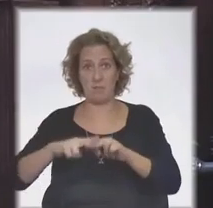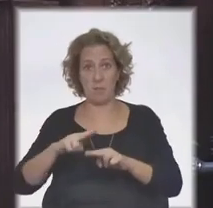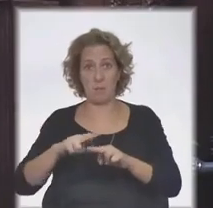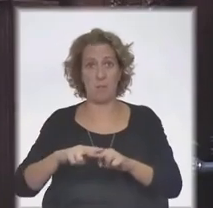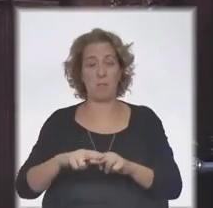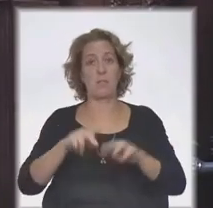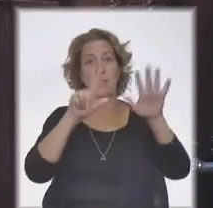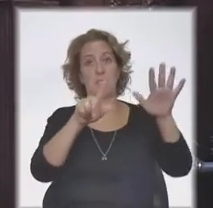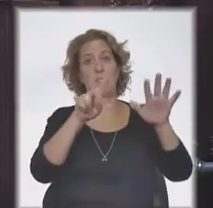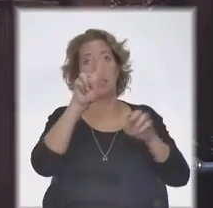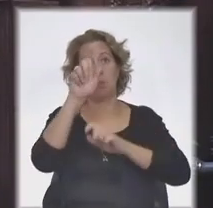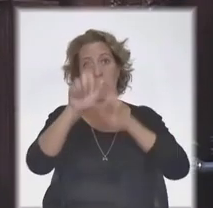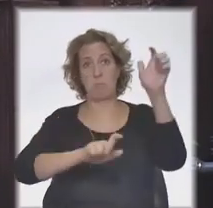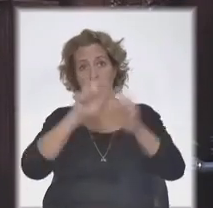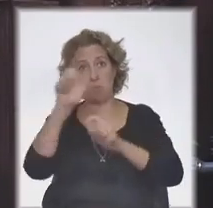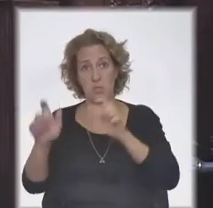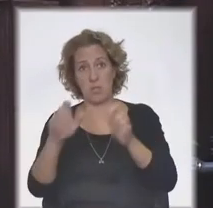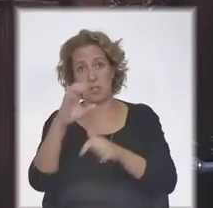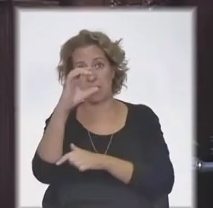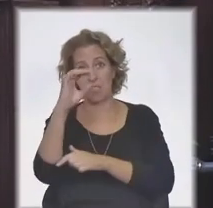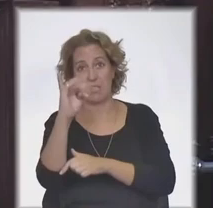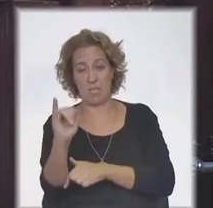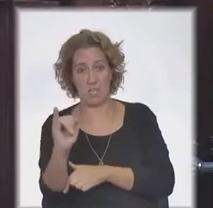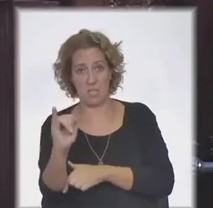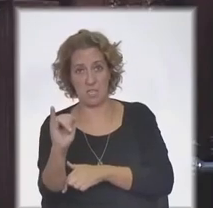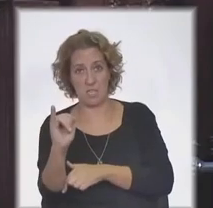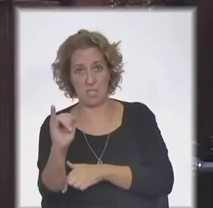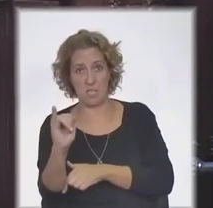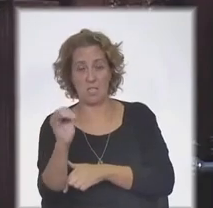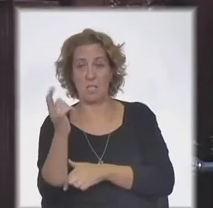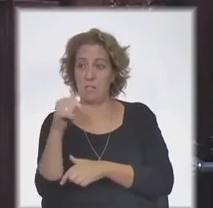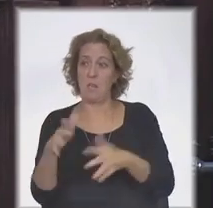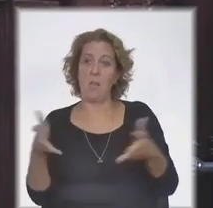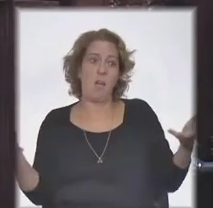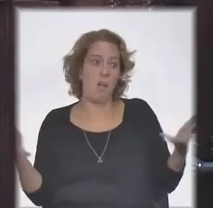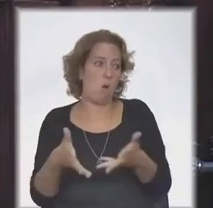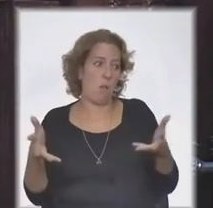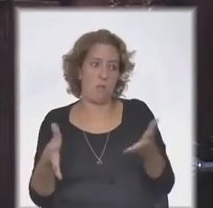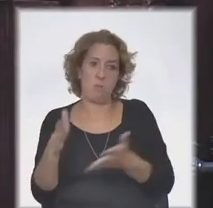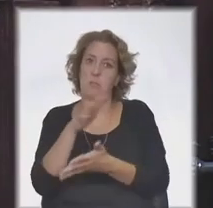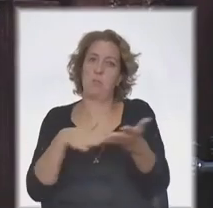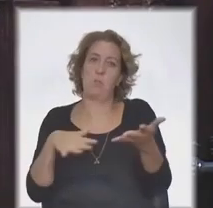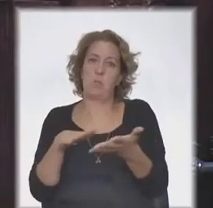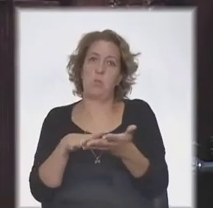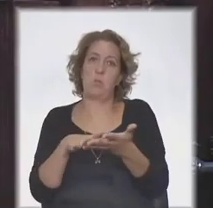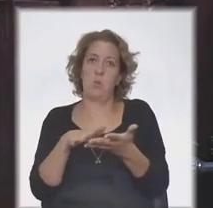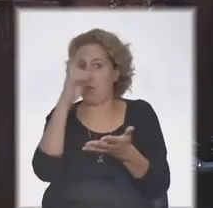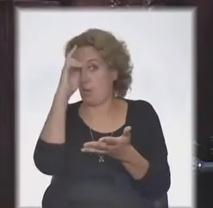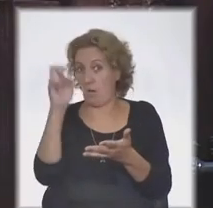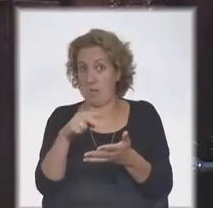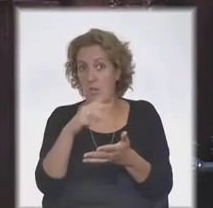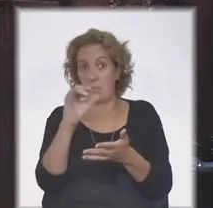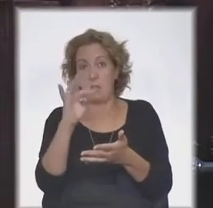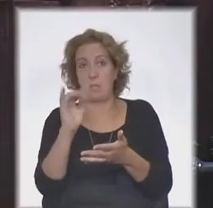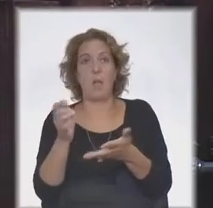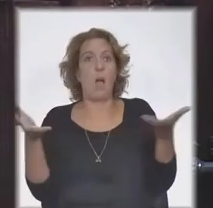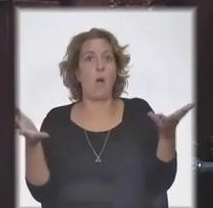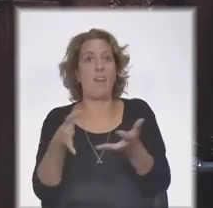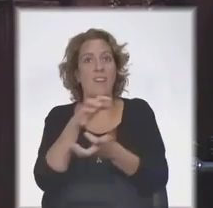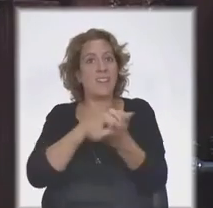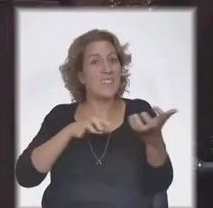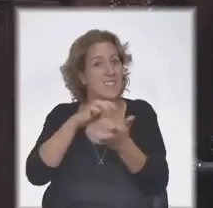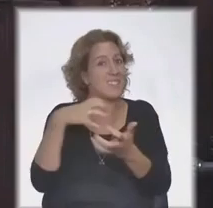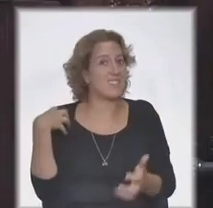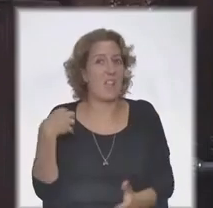72 personas en el CTI. Estamos en una situación de crisis sanitaria